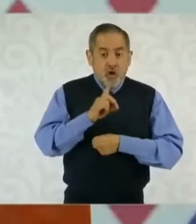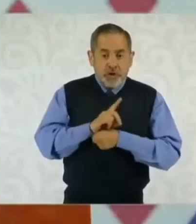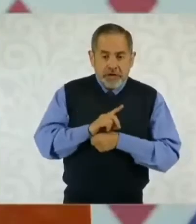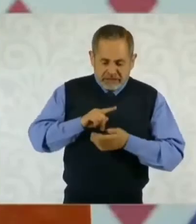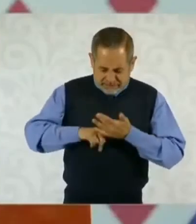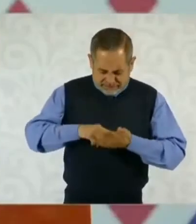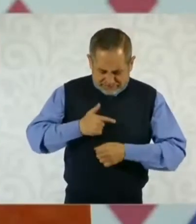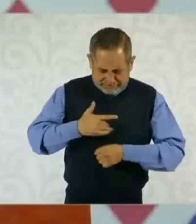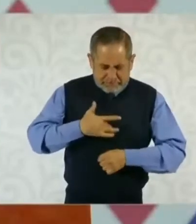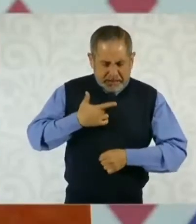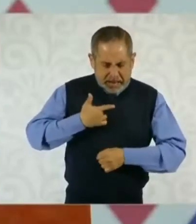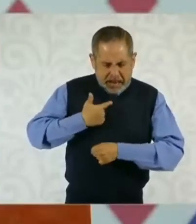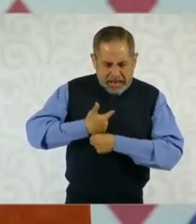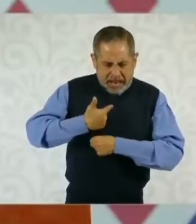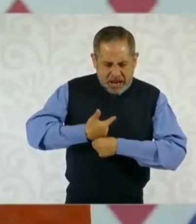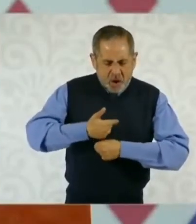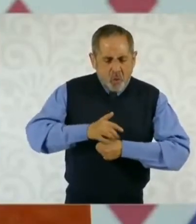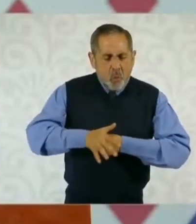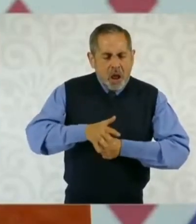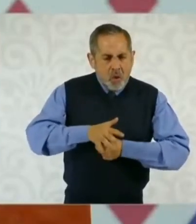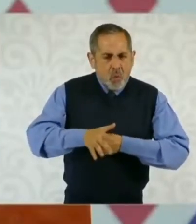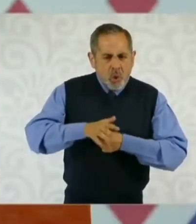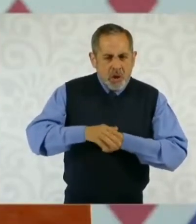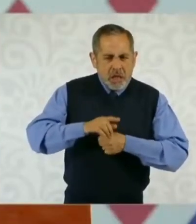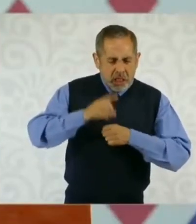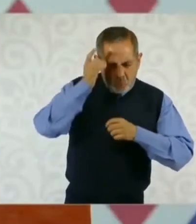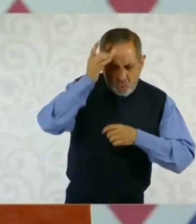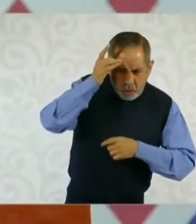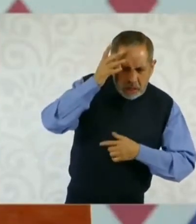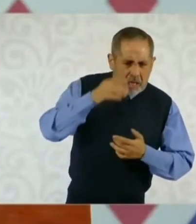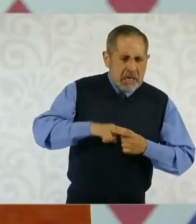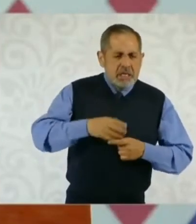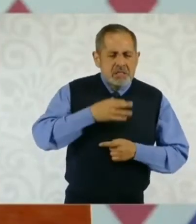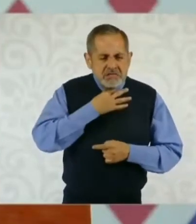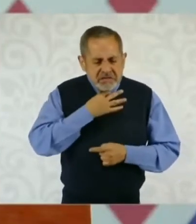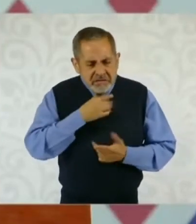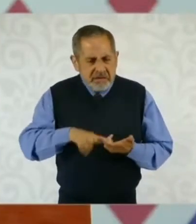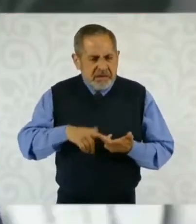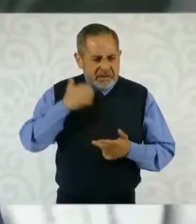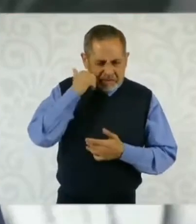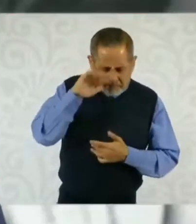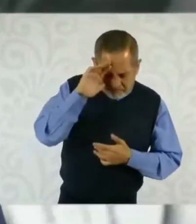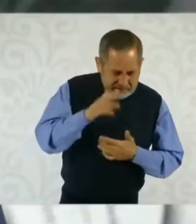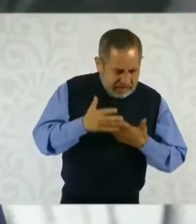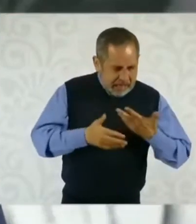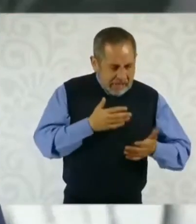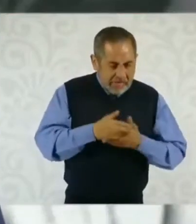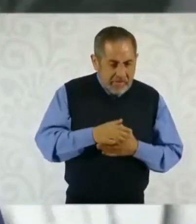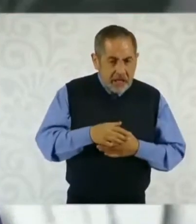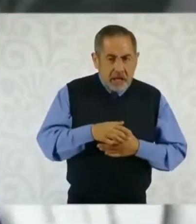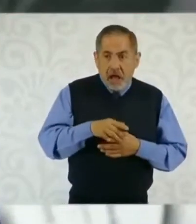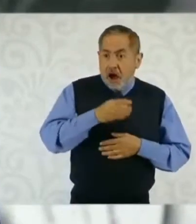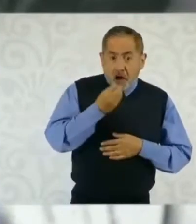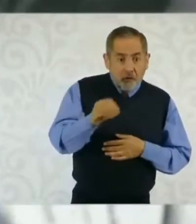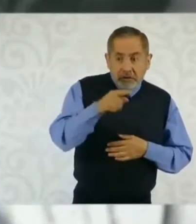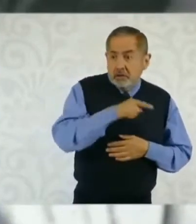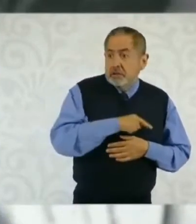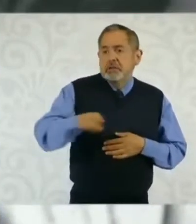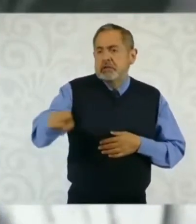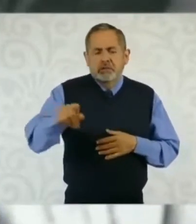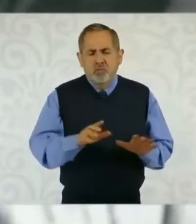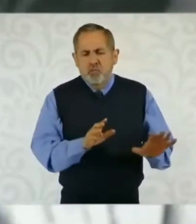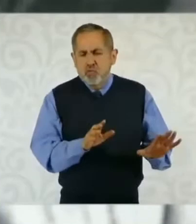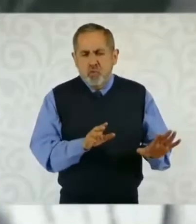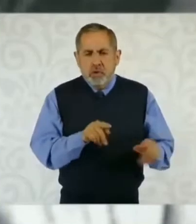darse cuenta de qué tipo de padecimiento tiene y no tiene que recurrir necesariamente